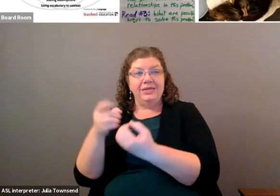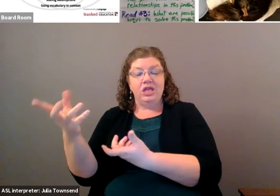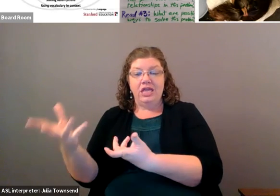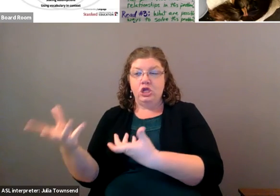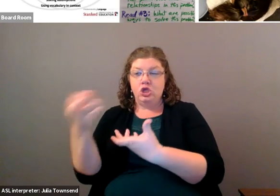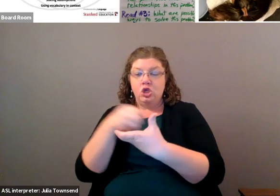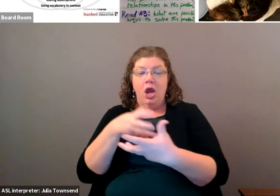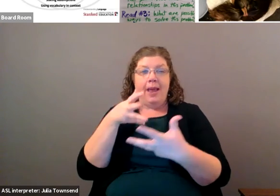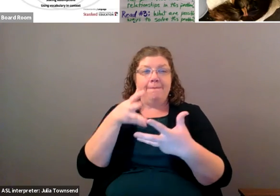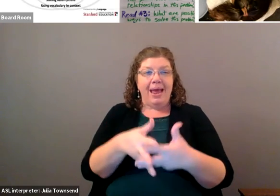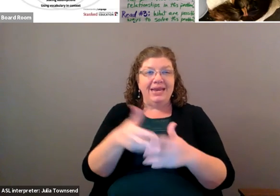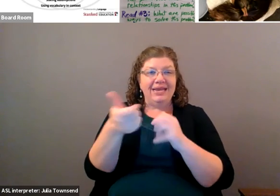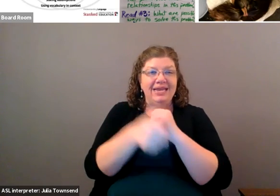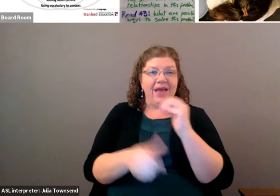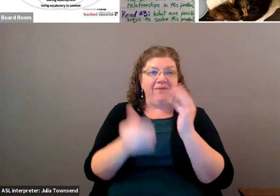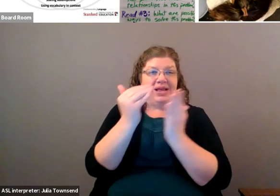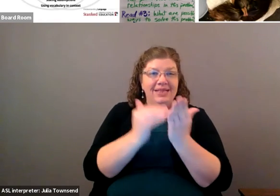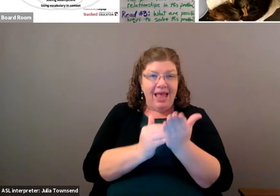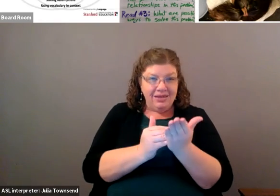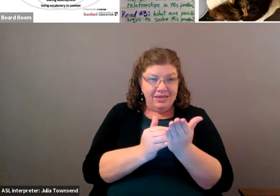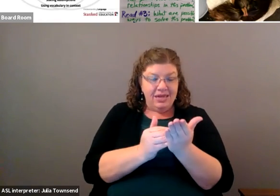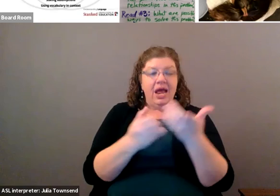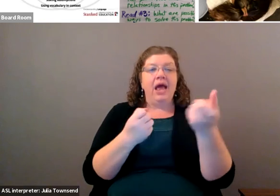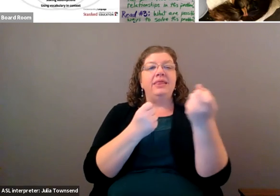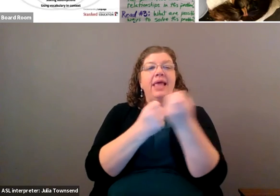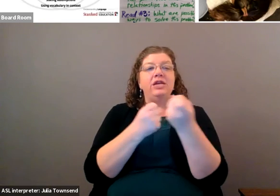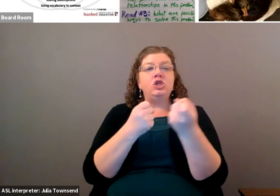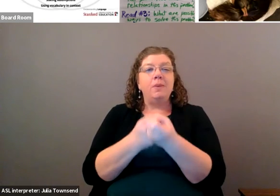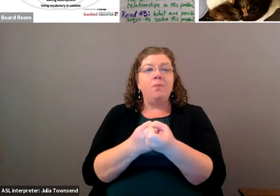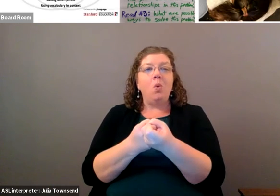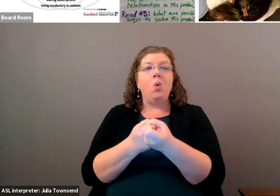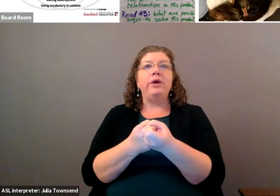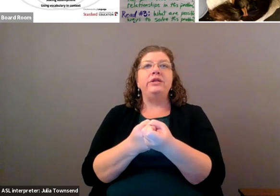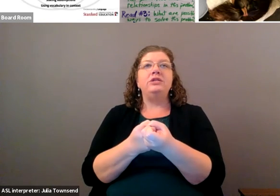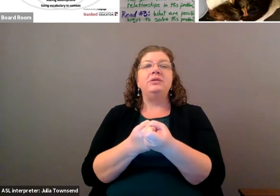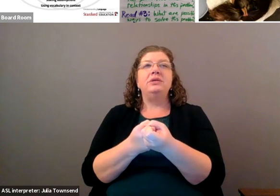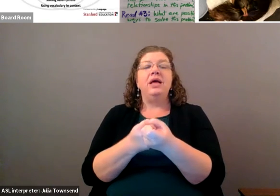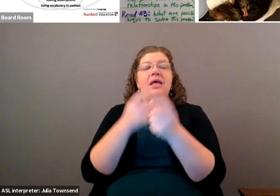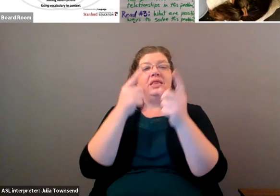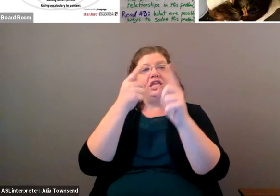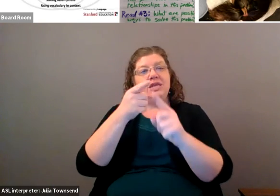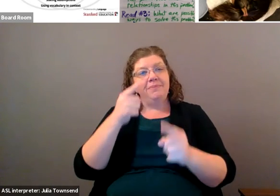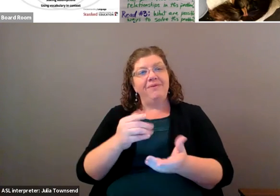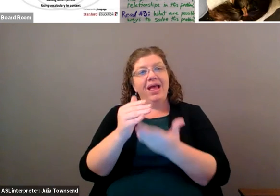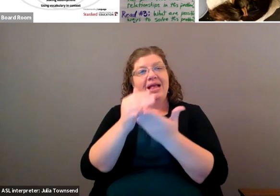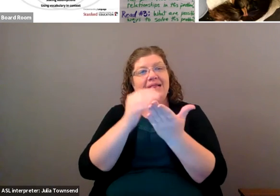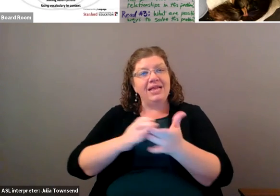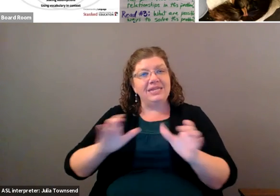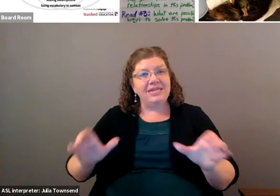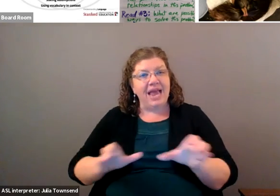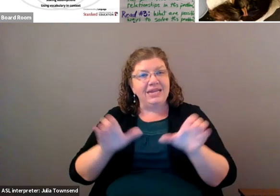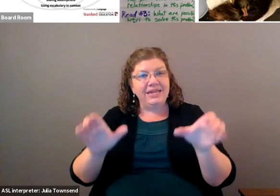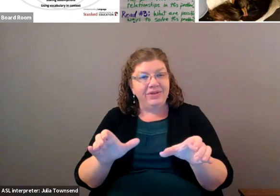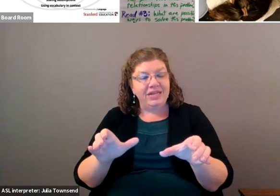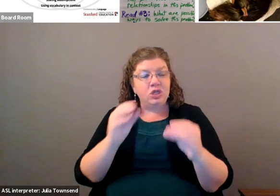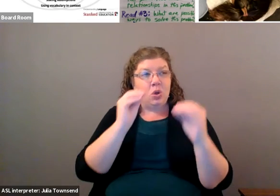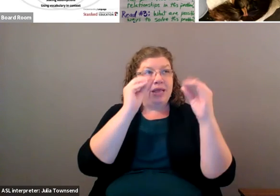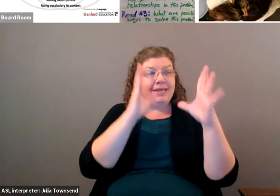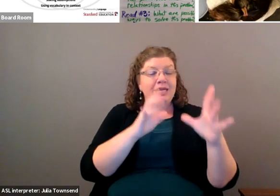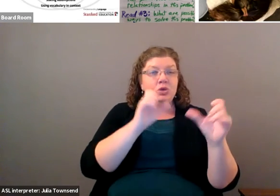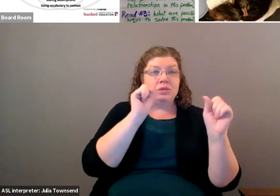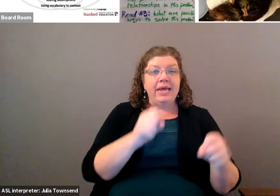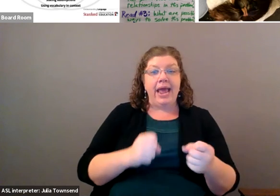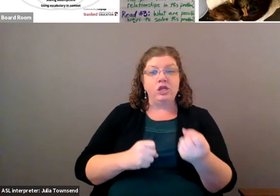de integrarlas en cada lección. Y esto apoya las actividades de cada lección para que los maestros